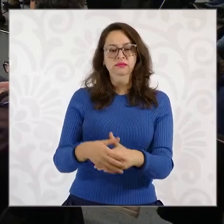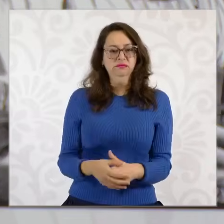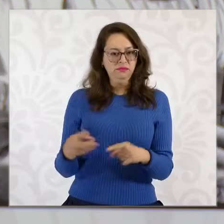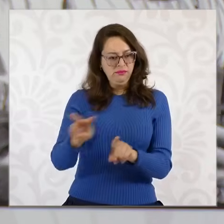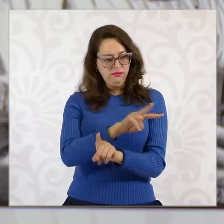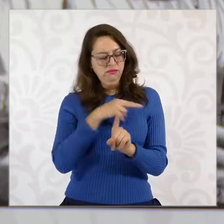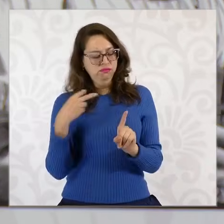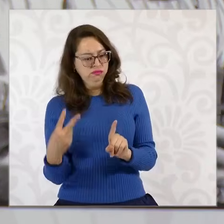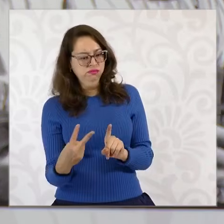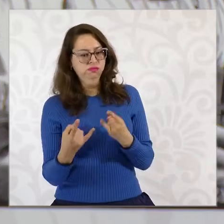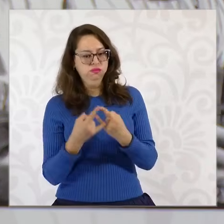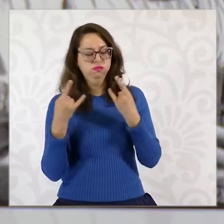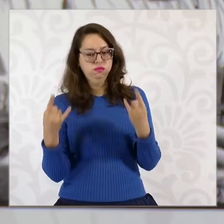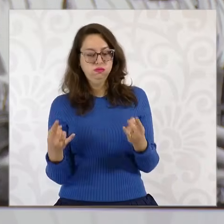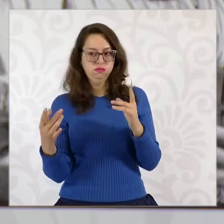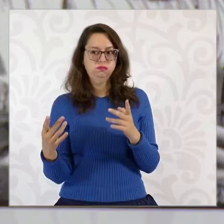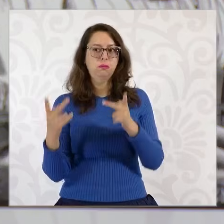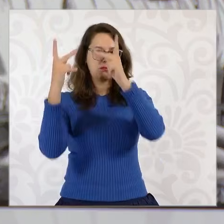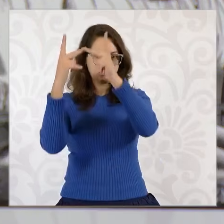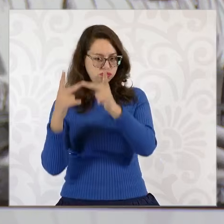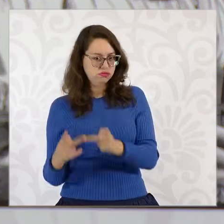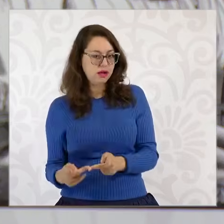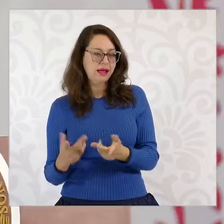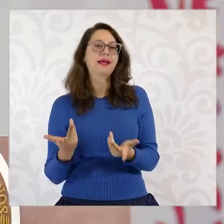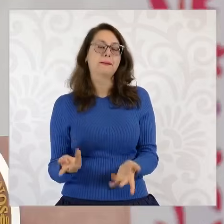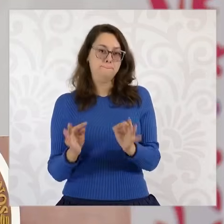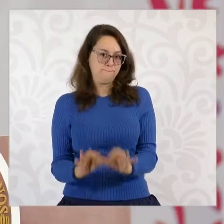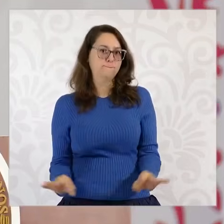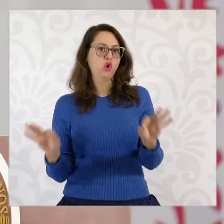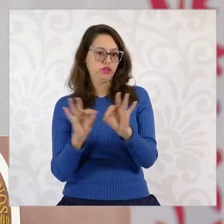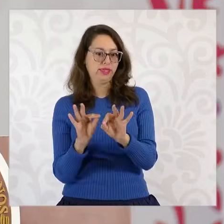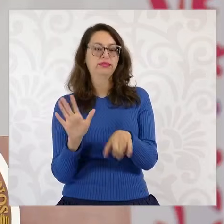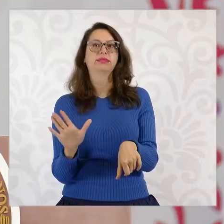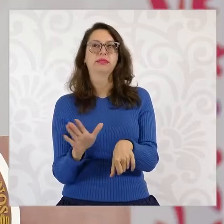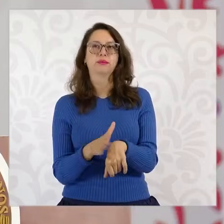es importante para nosotros. Y eso es para todas y todos los mexicanos.